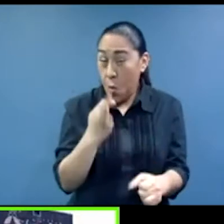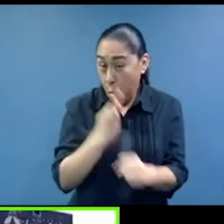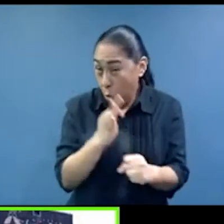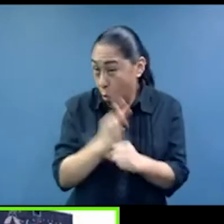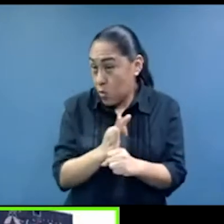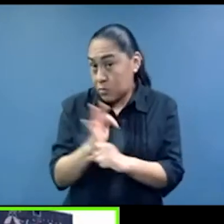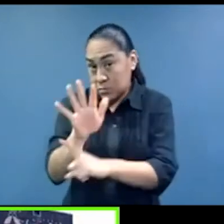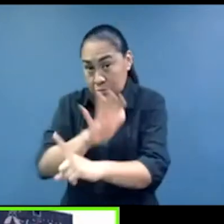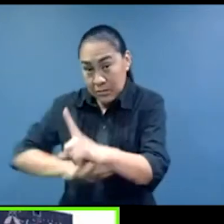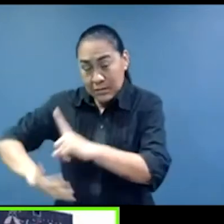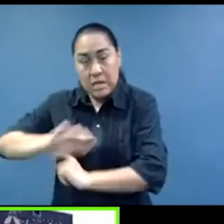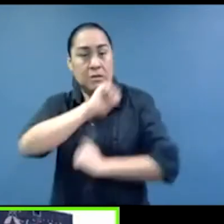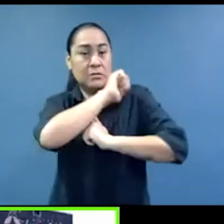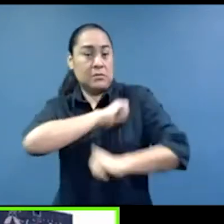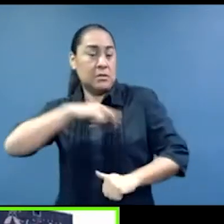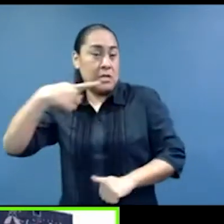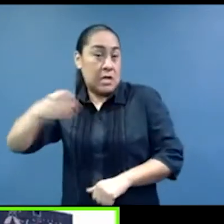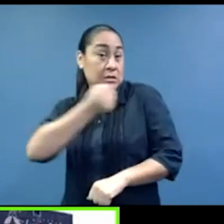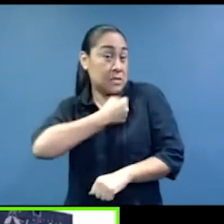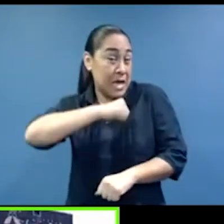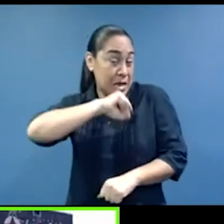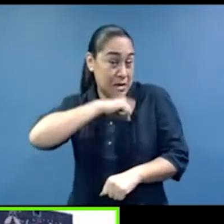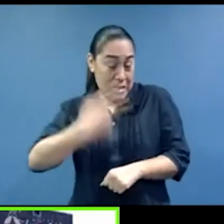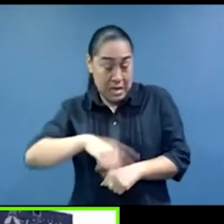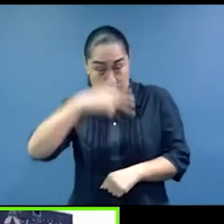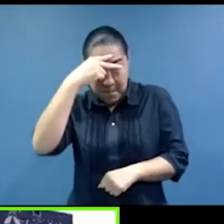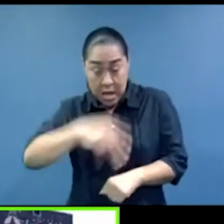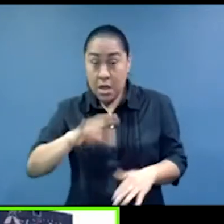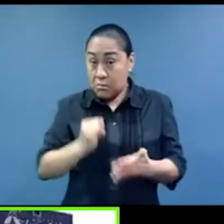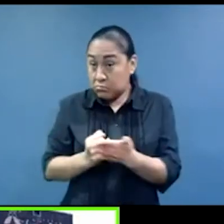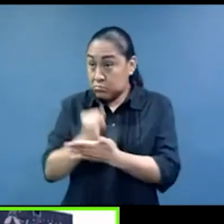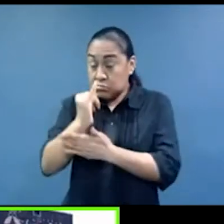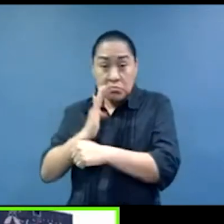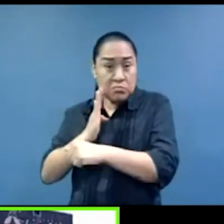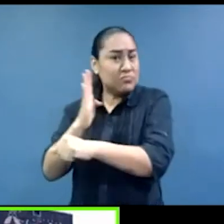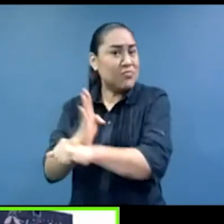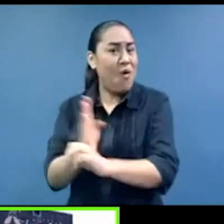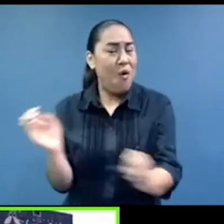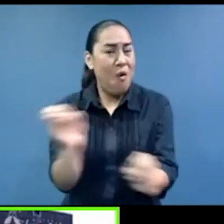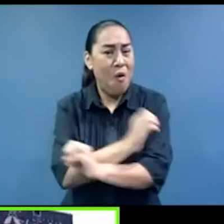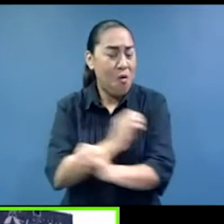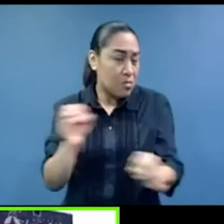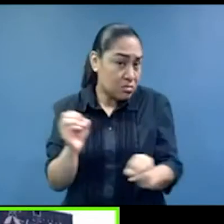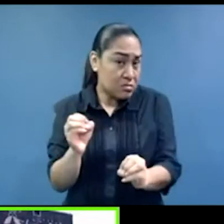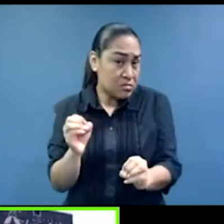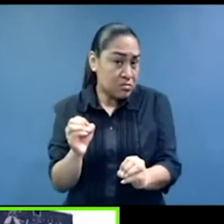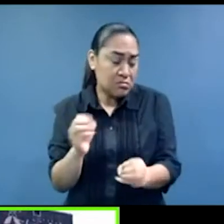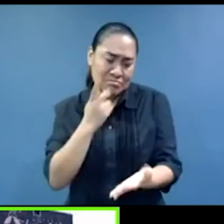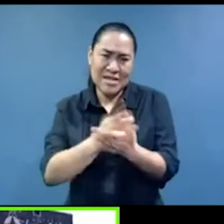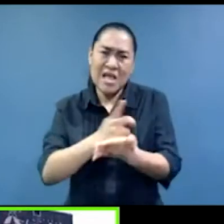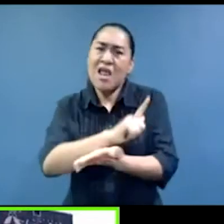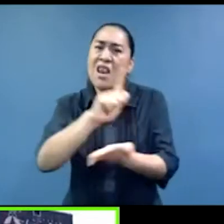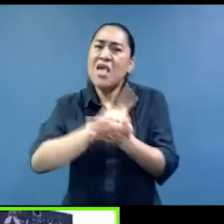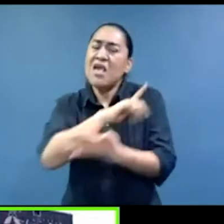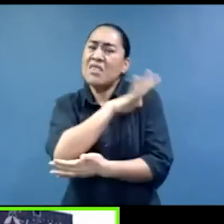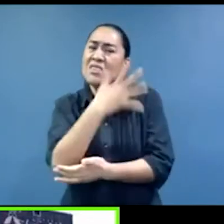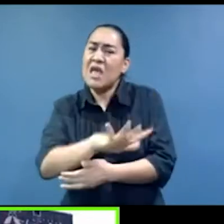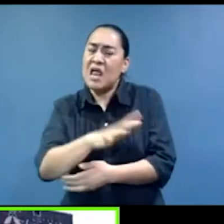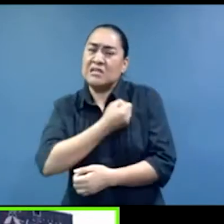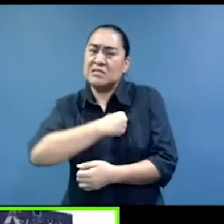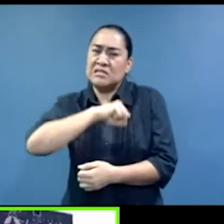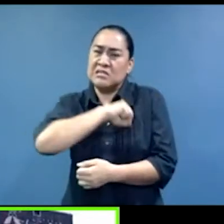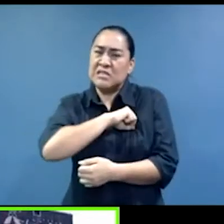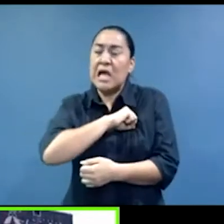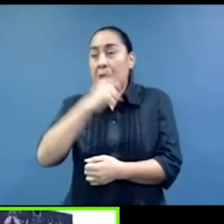sanitaria de nuestro país ha aplicado las sanciones que están en la Ley General de Salud por llevar a cabo ese